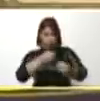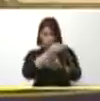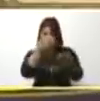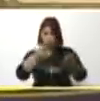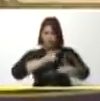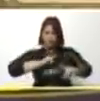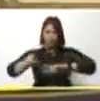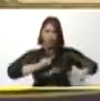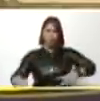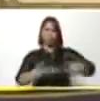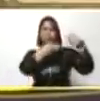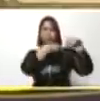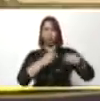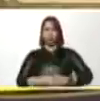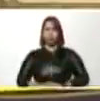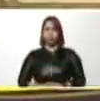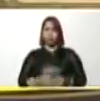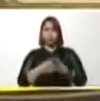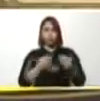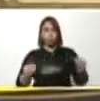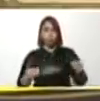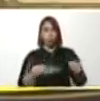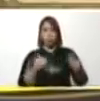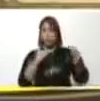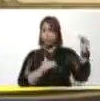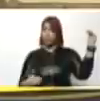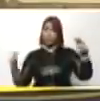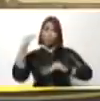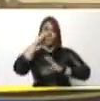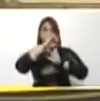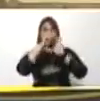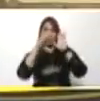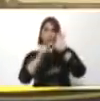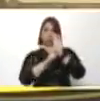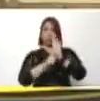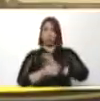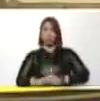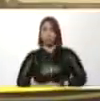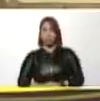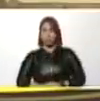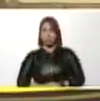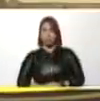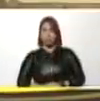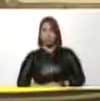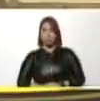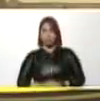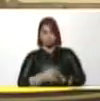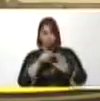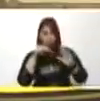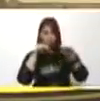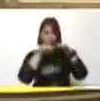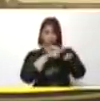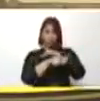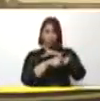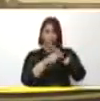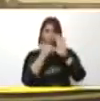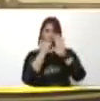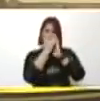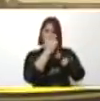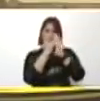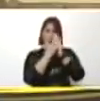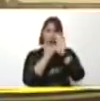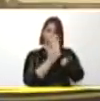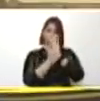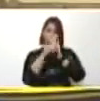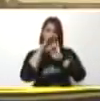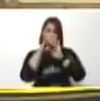ejerzan todas sus facultades constitucionales, así contenidas en el articulado de la